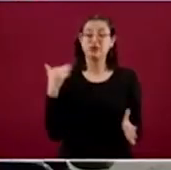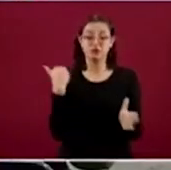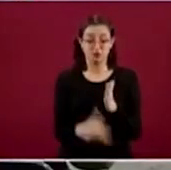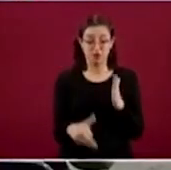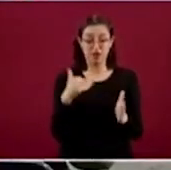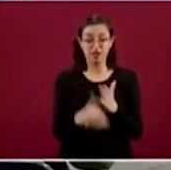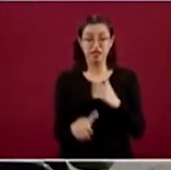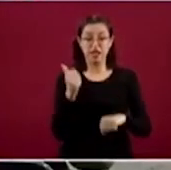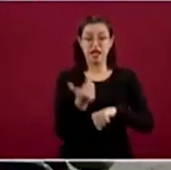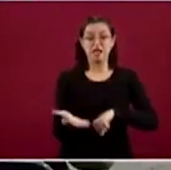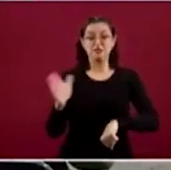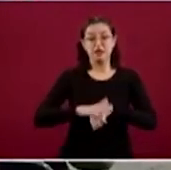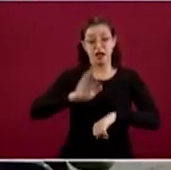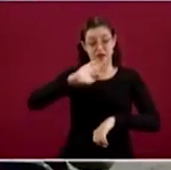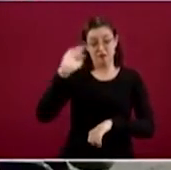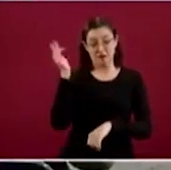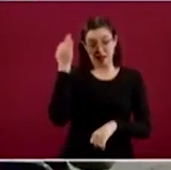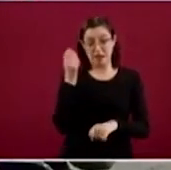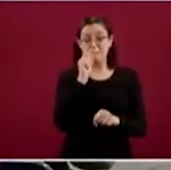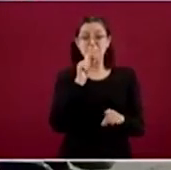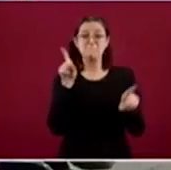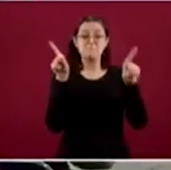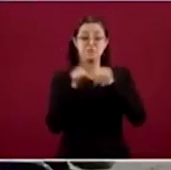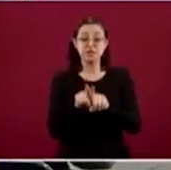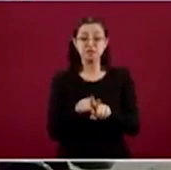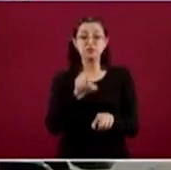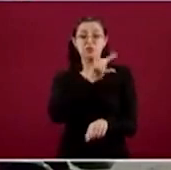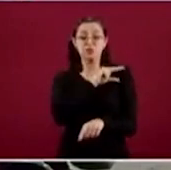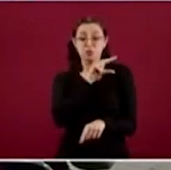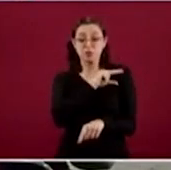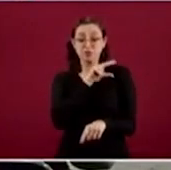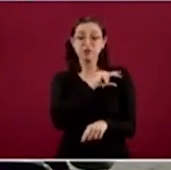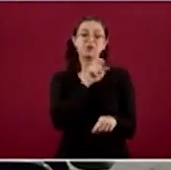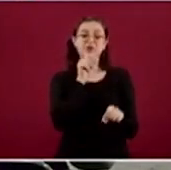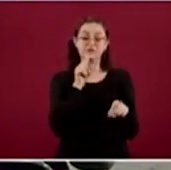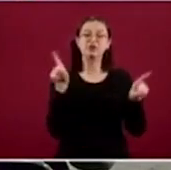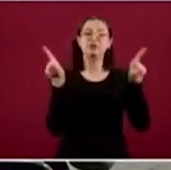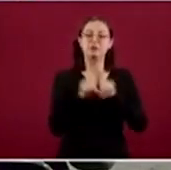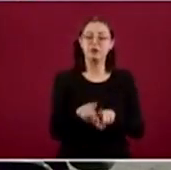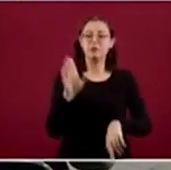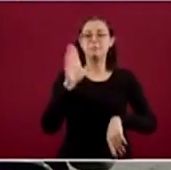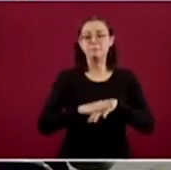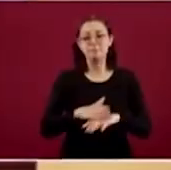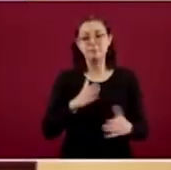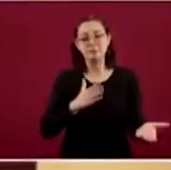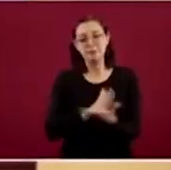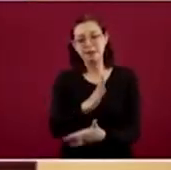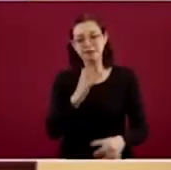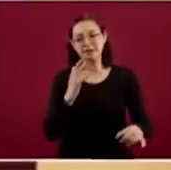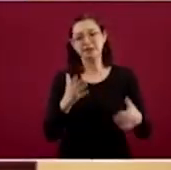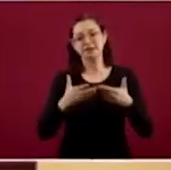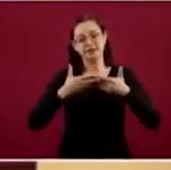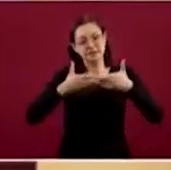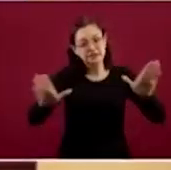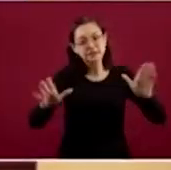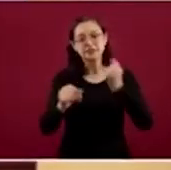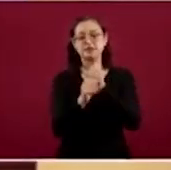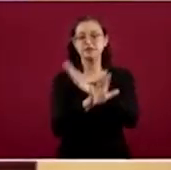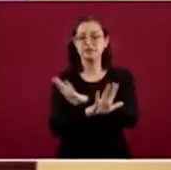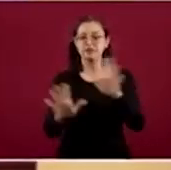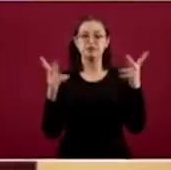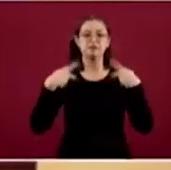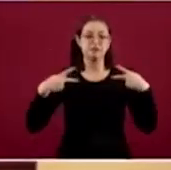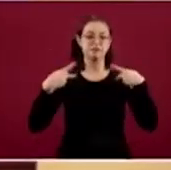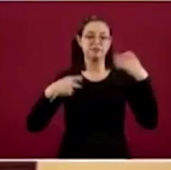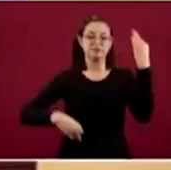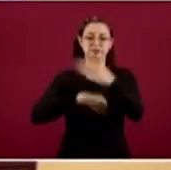a la Administración Pública Federal como a los medios privados también para poder hacer accesible, mucho más accesible, esta información para